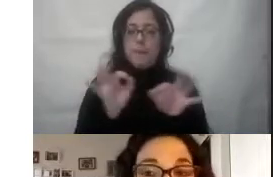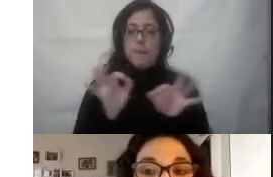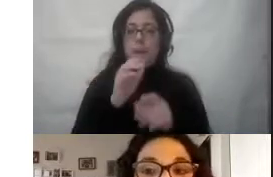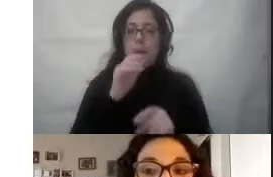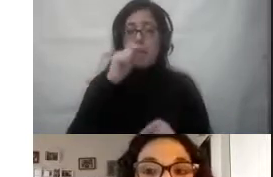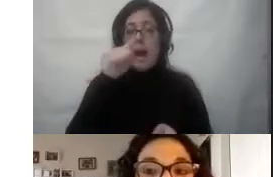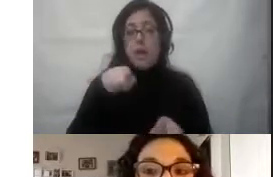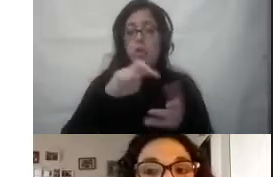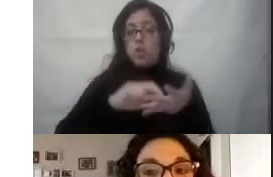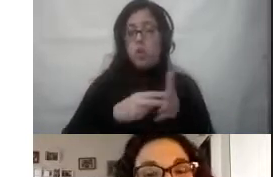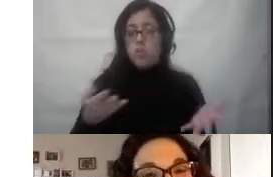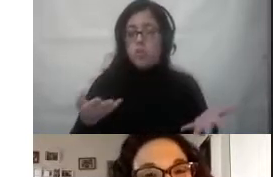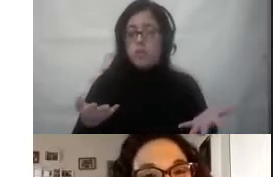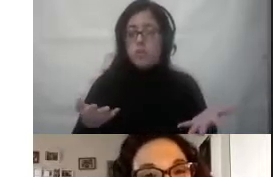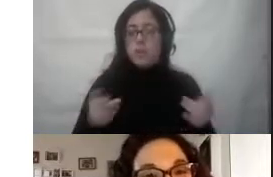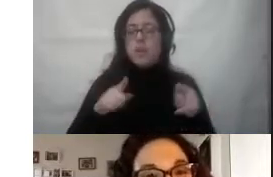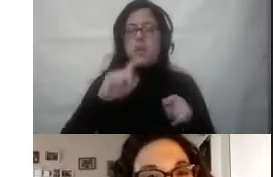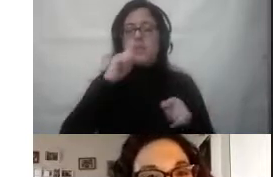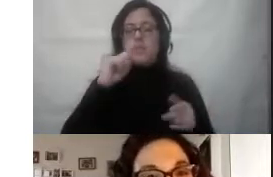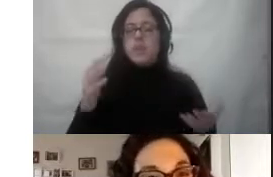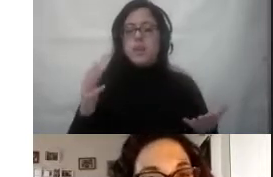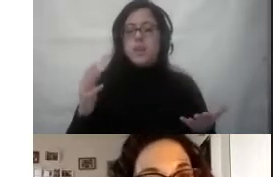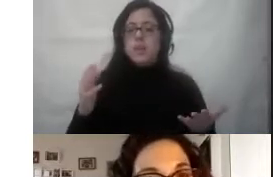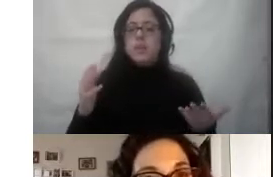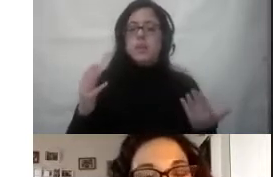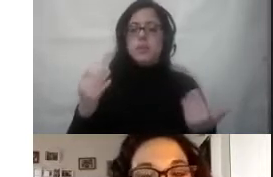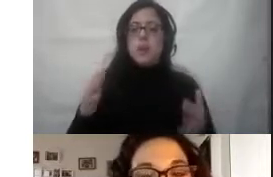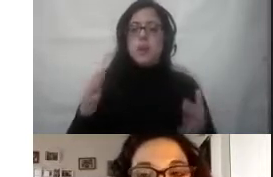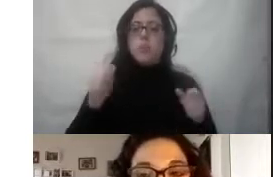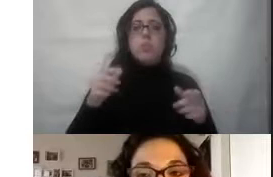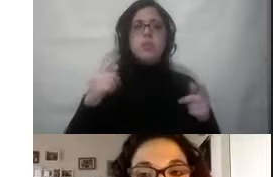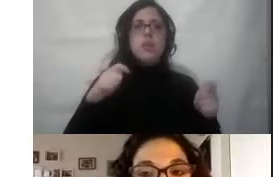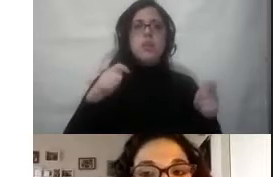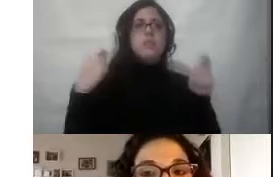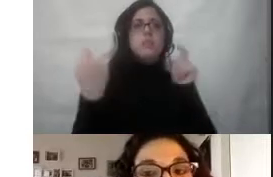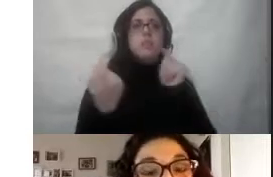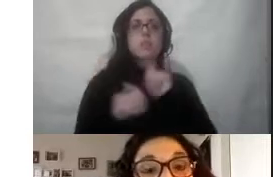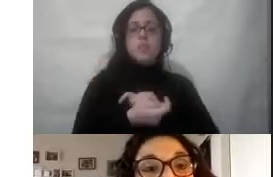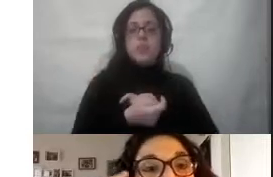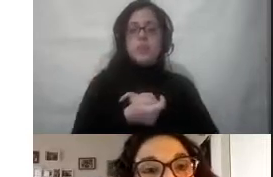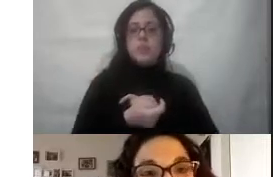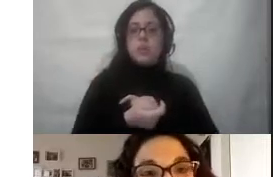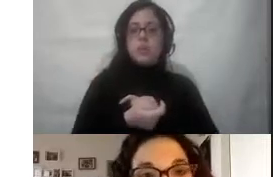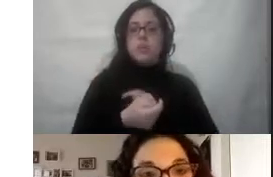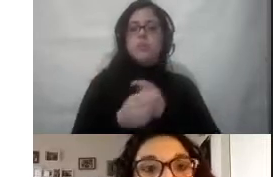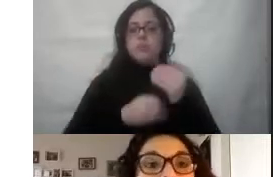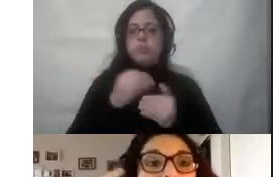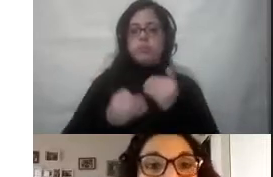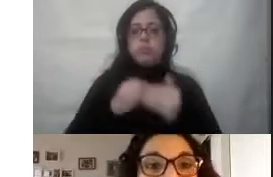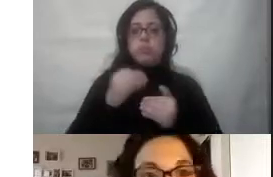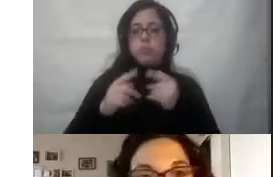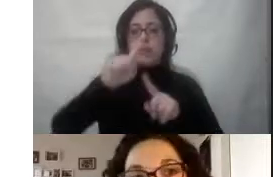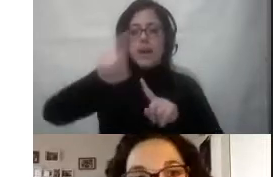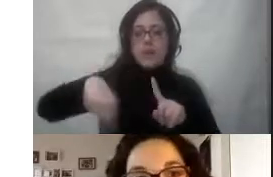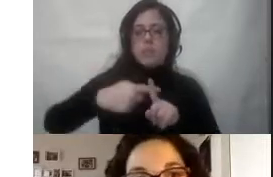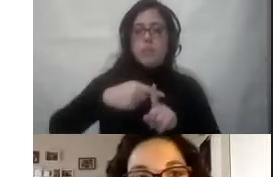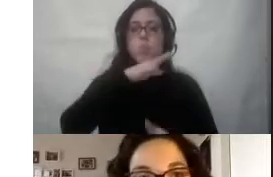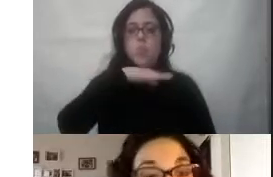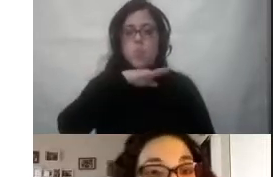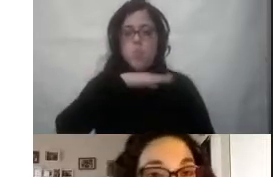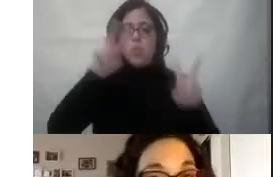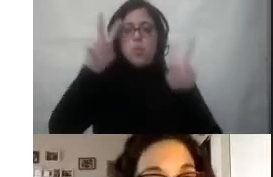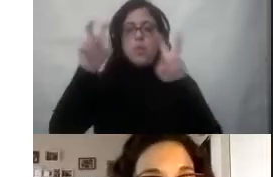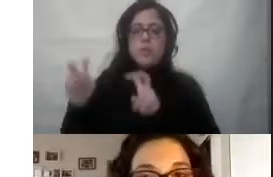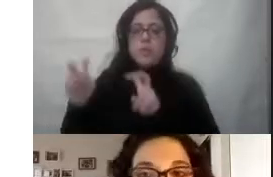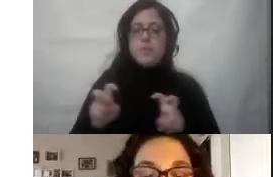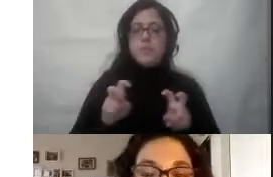problemas. Son capaces de reconocer continuidades y cambios en los procesos. Además, conceptualizan, utilizan categorías propias,